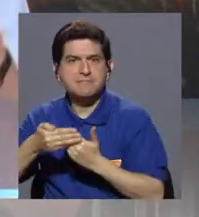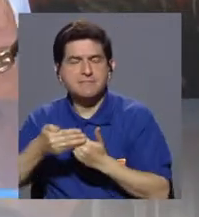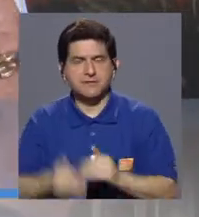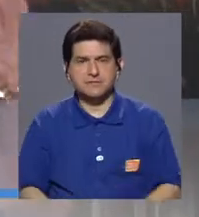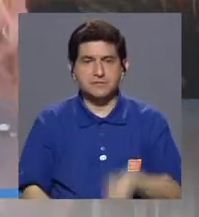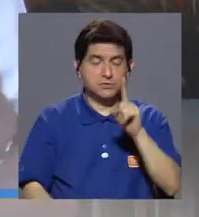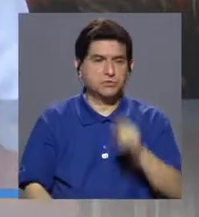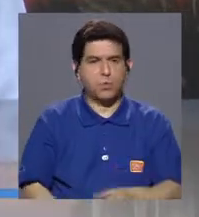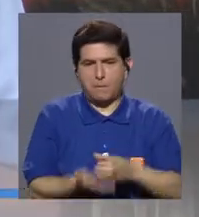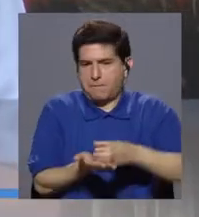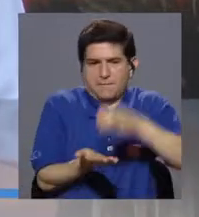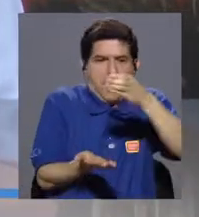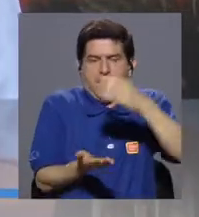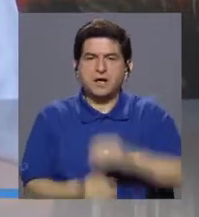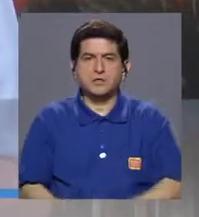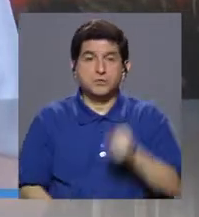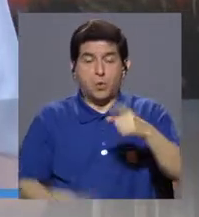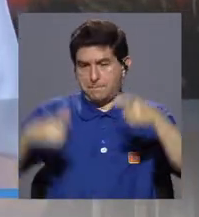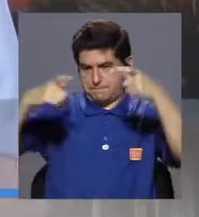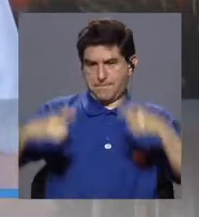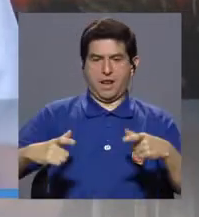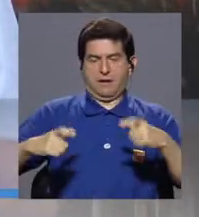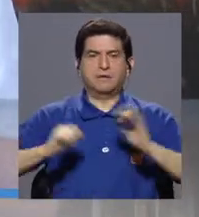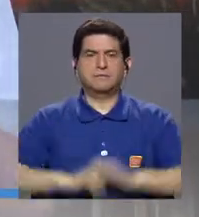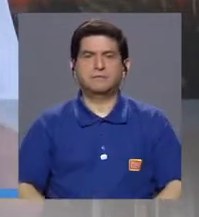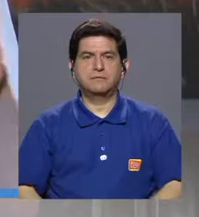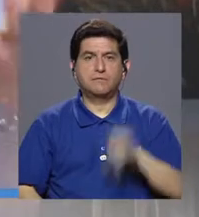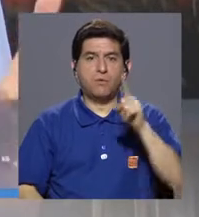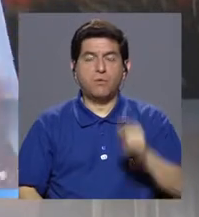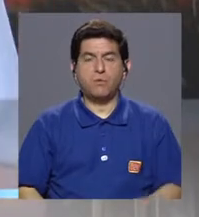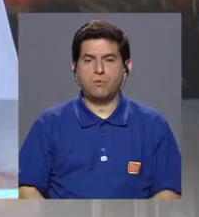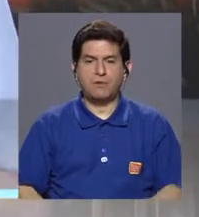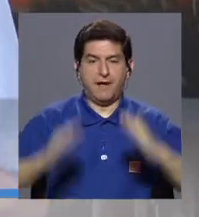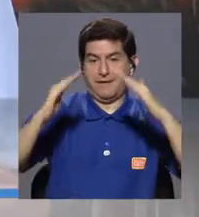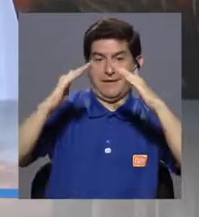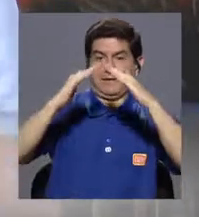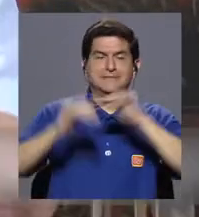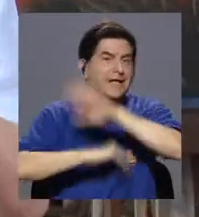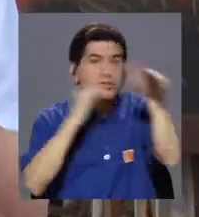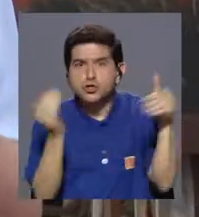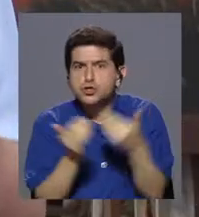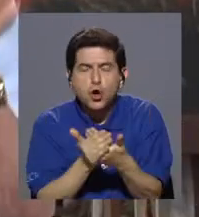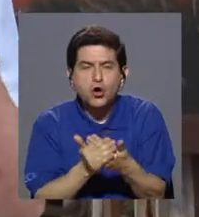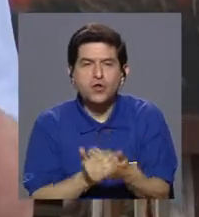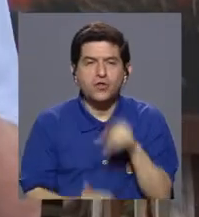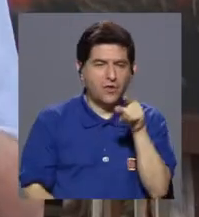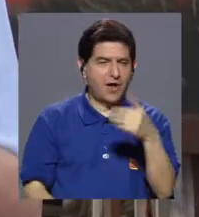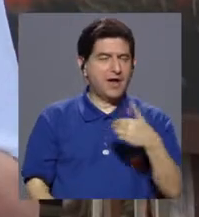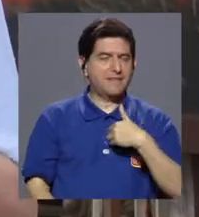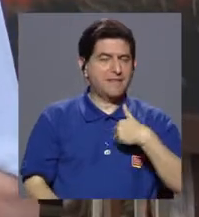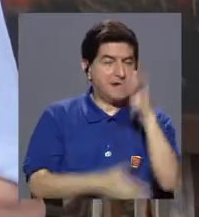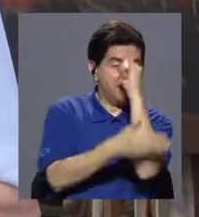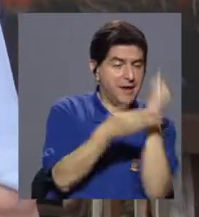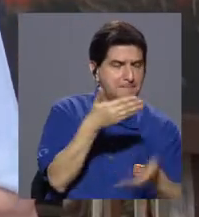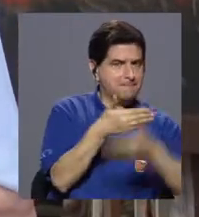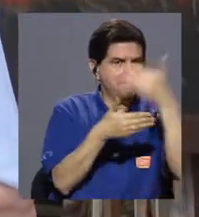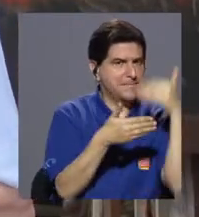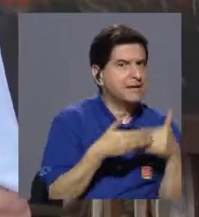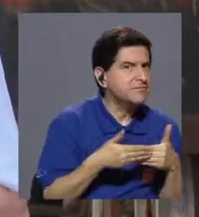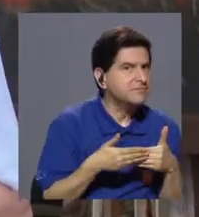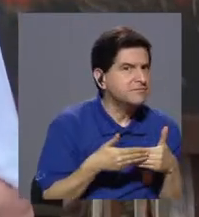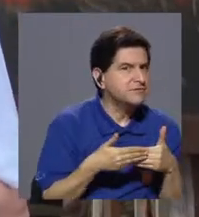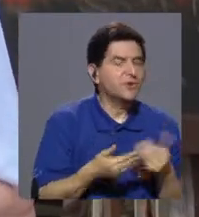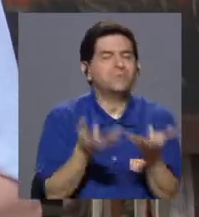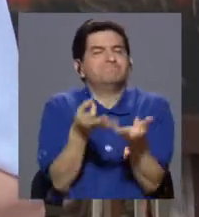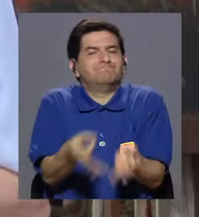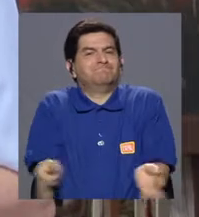Un simple vaso, un plato, una casa, todo es, hay un diseño previo.